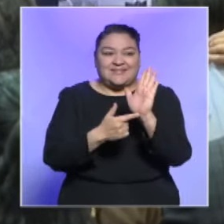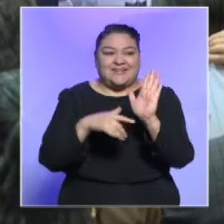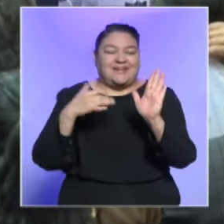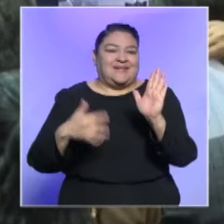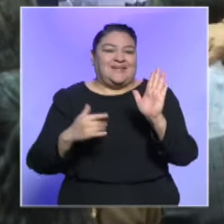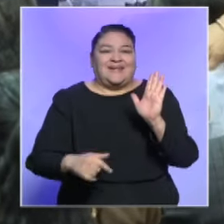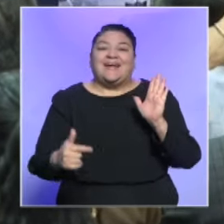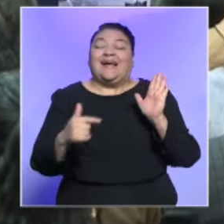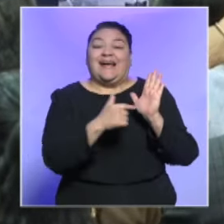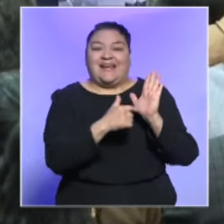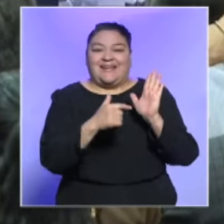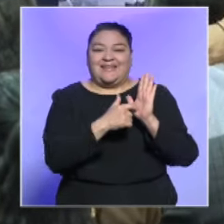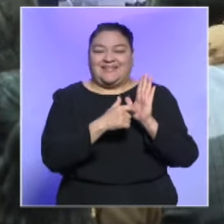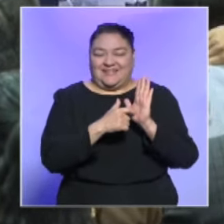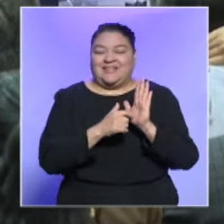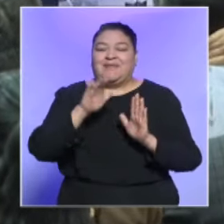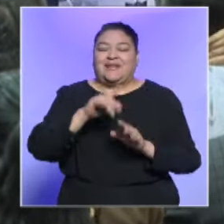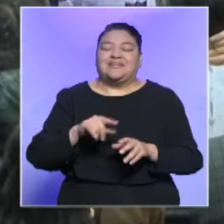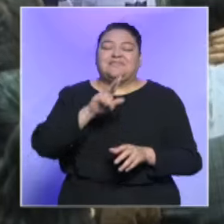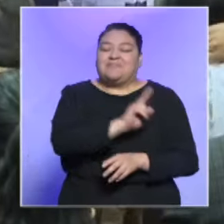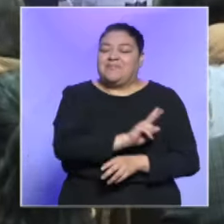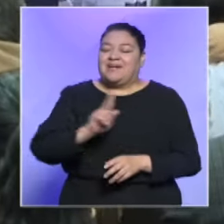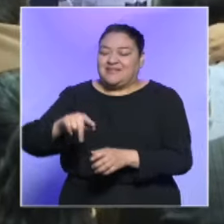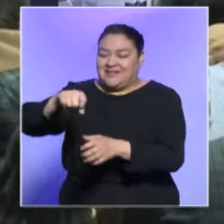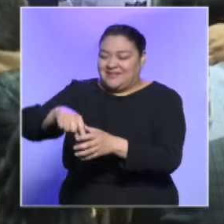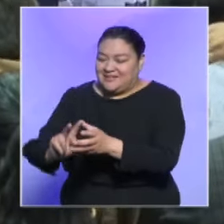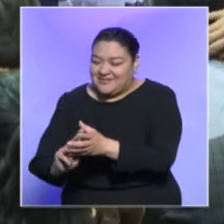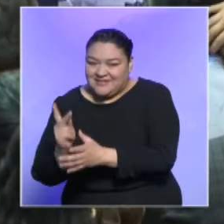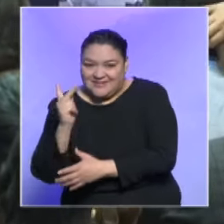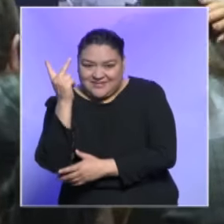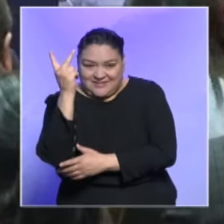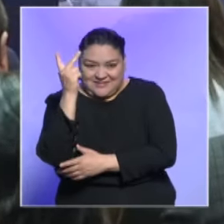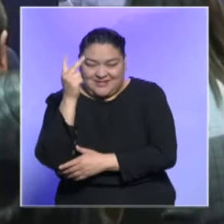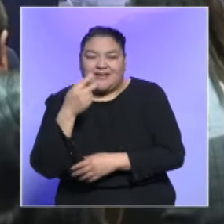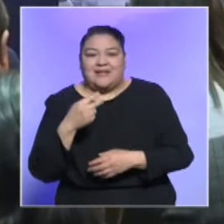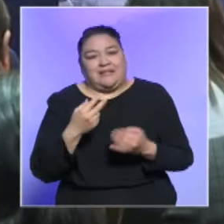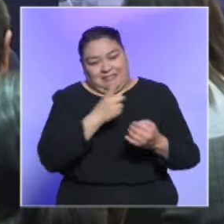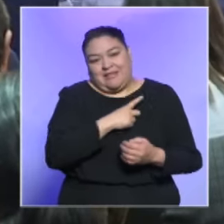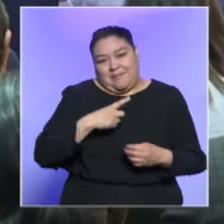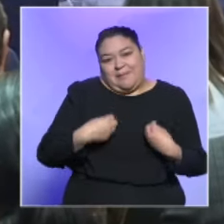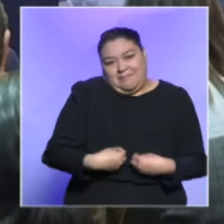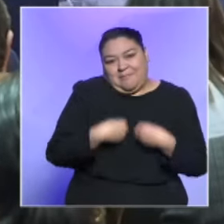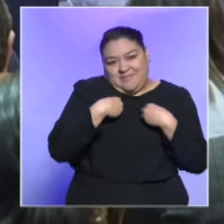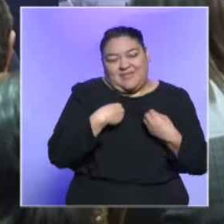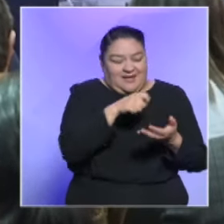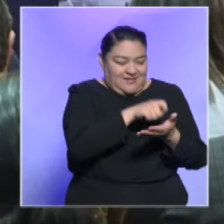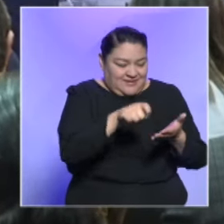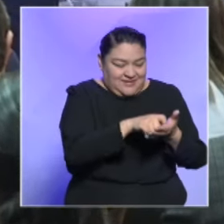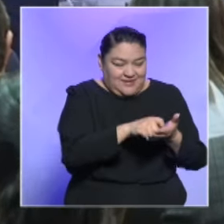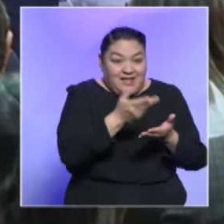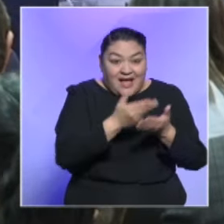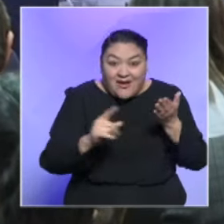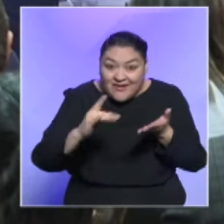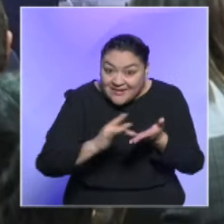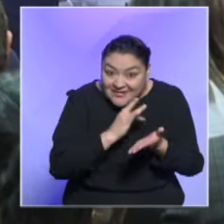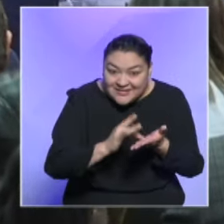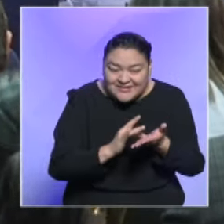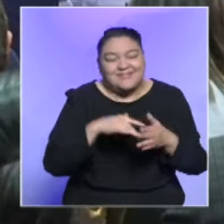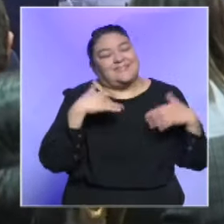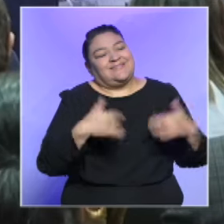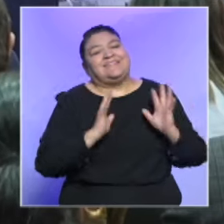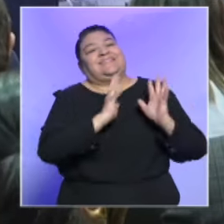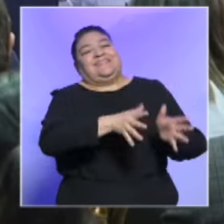debe uno sembrar un árbol y escribir un libro. Ya se le hizo a nuestro amigo con la fortaleza de su familia. Saludo con mucho afecto al